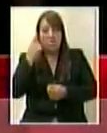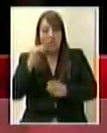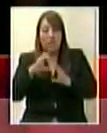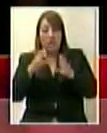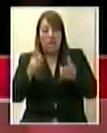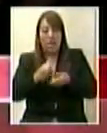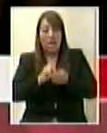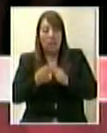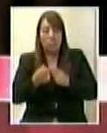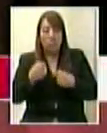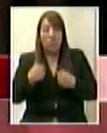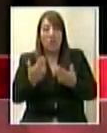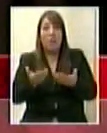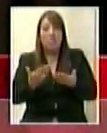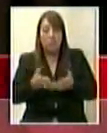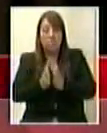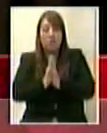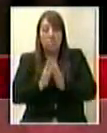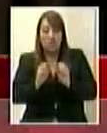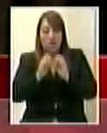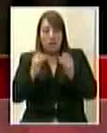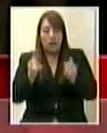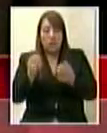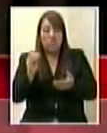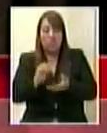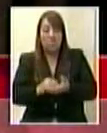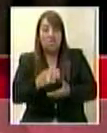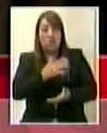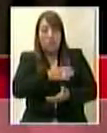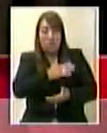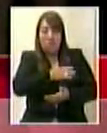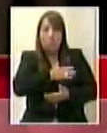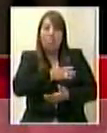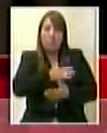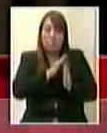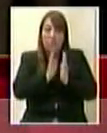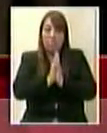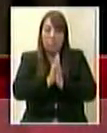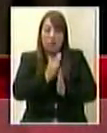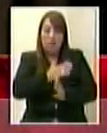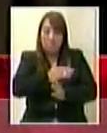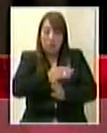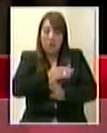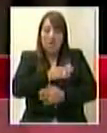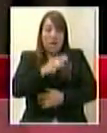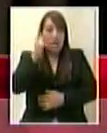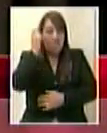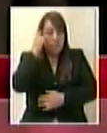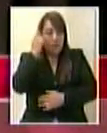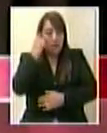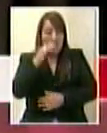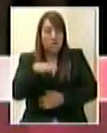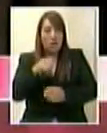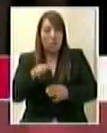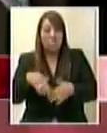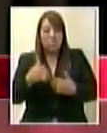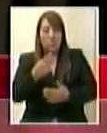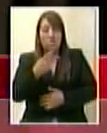Cambio. Yo les pido el día de hoy que se pongan la mano al pecho y que piensen en los